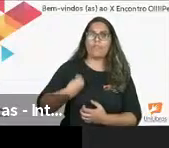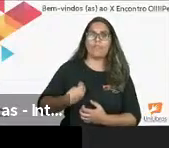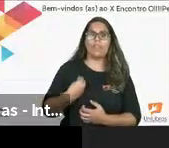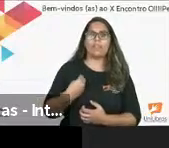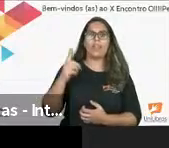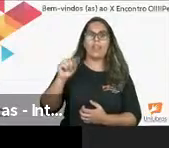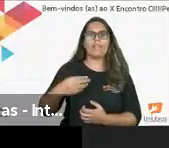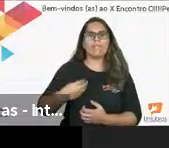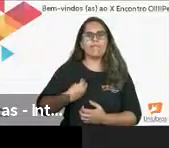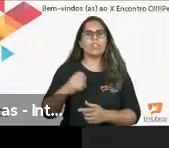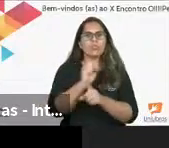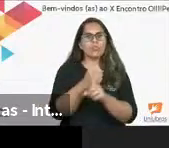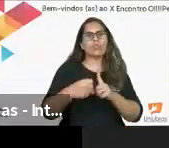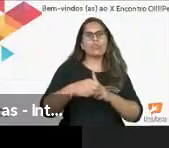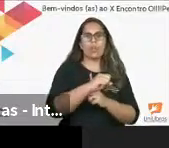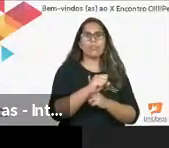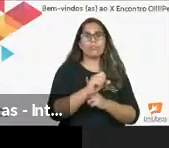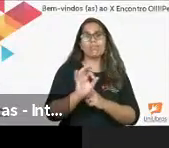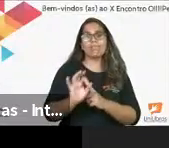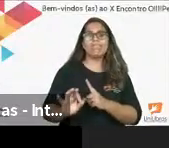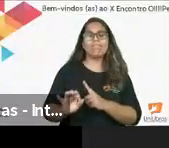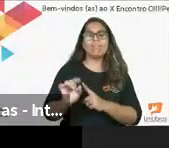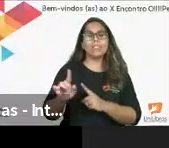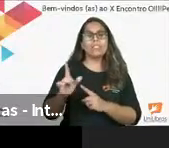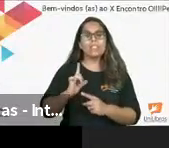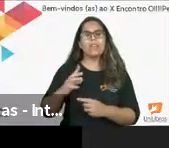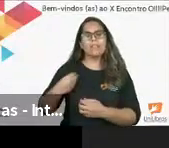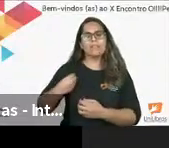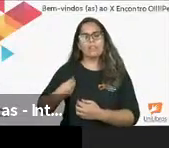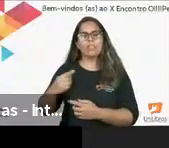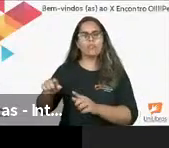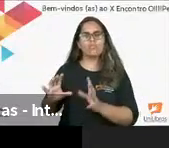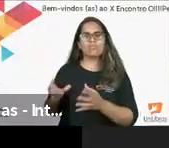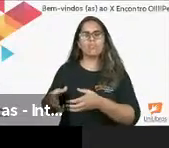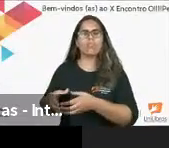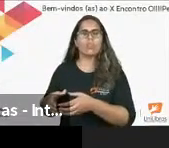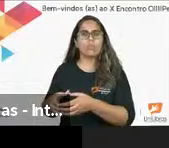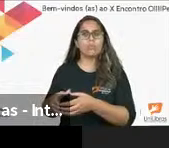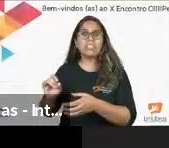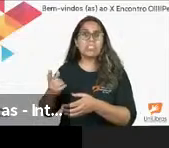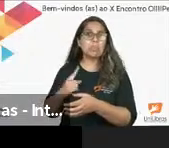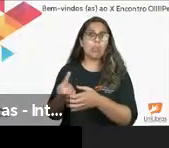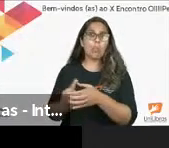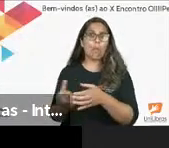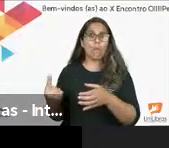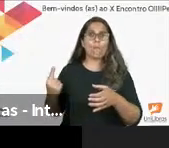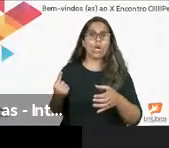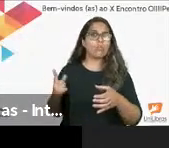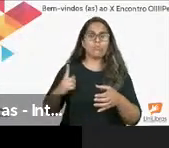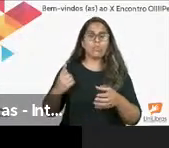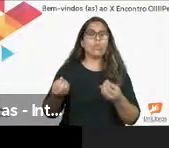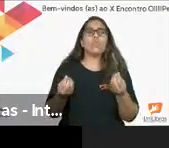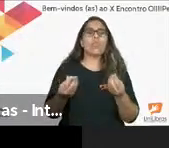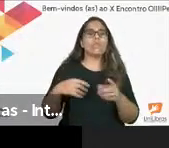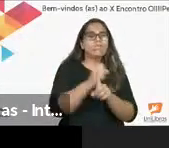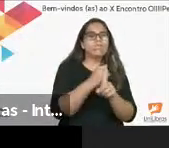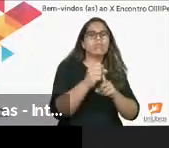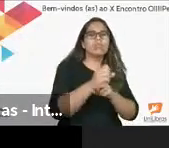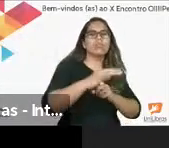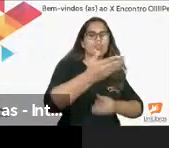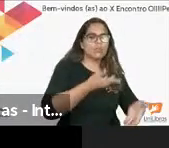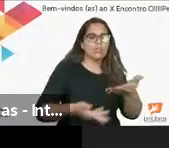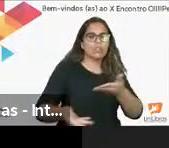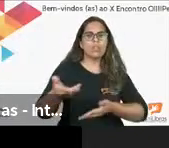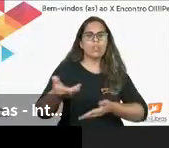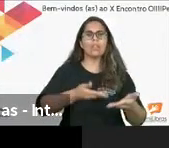modo de vida social. Entonces estos no llegan a ser quienes son, sino en una deriva donde la socialidad,